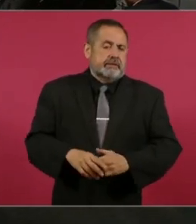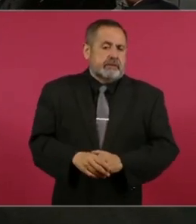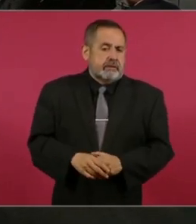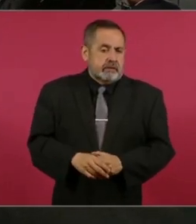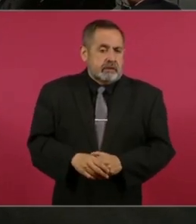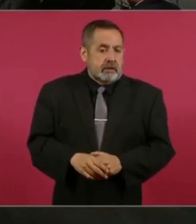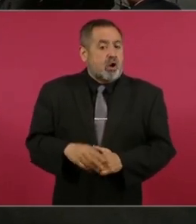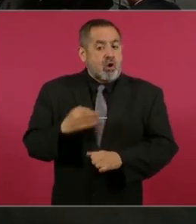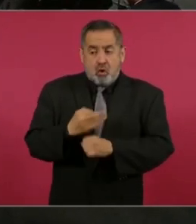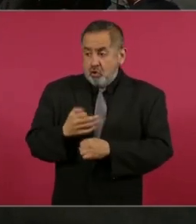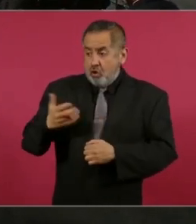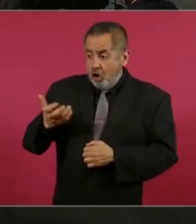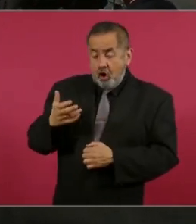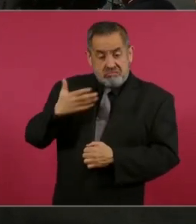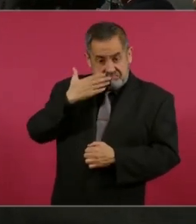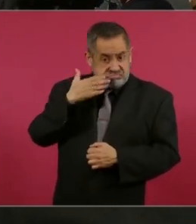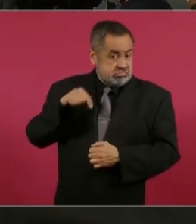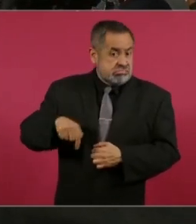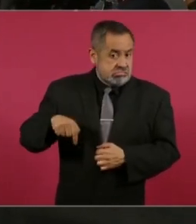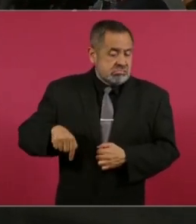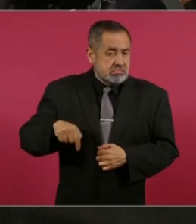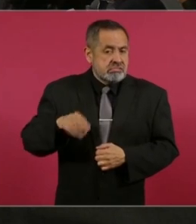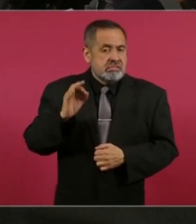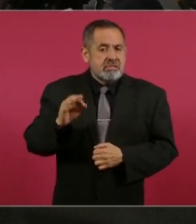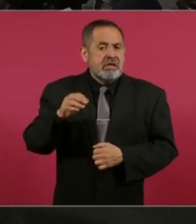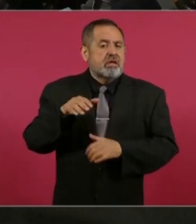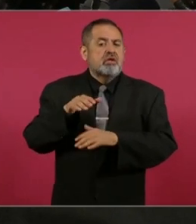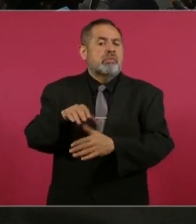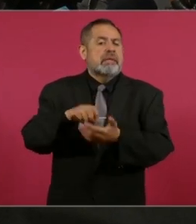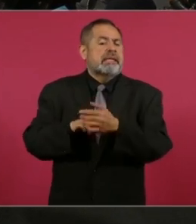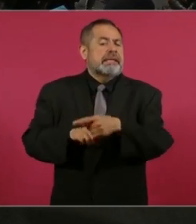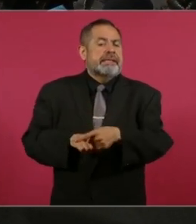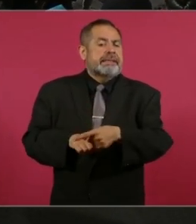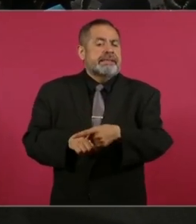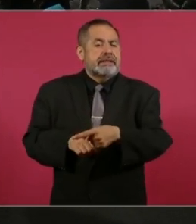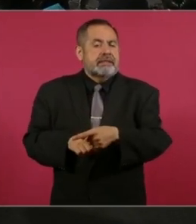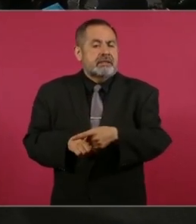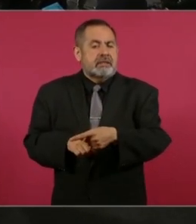que lo estamos haciendo en el caso de